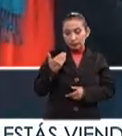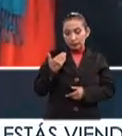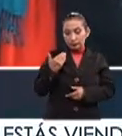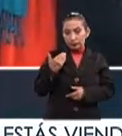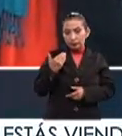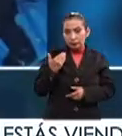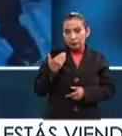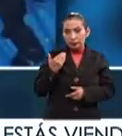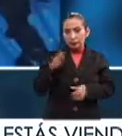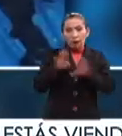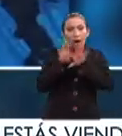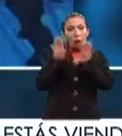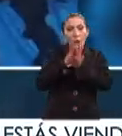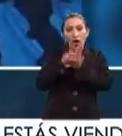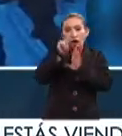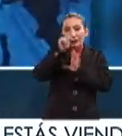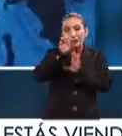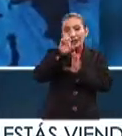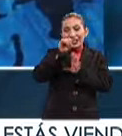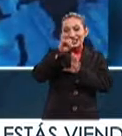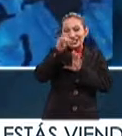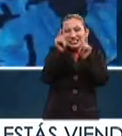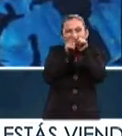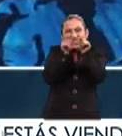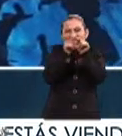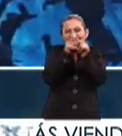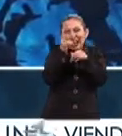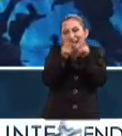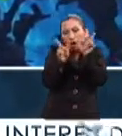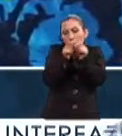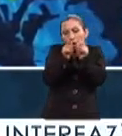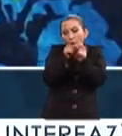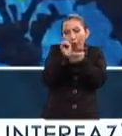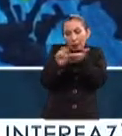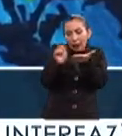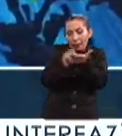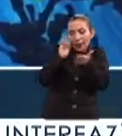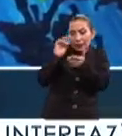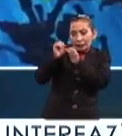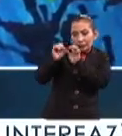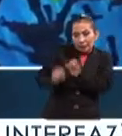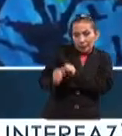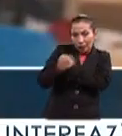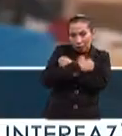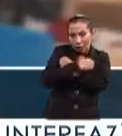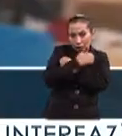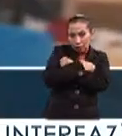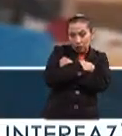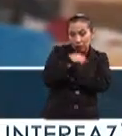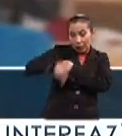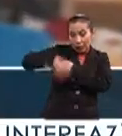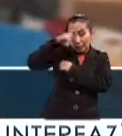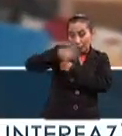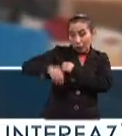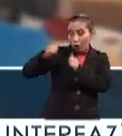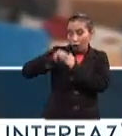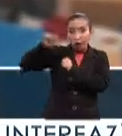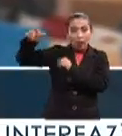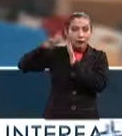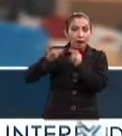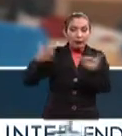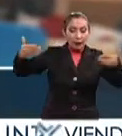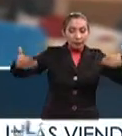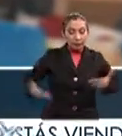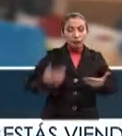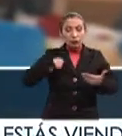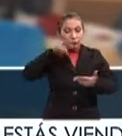una como mini tesis allá en Francia para poder comparar el sistema educativo de aquí de México con el de Francia,